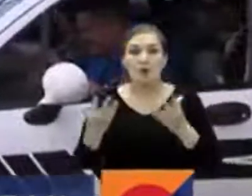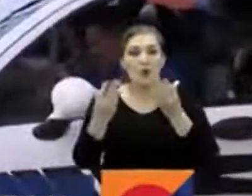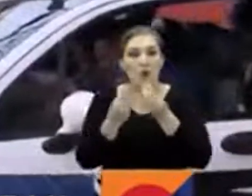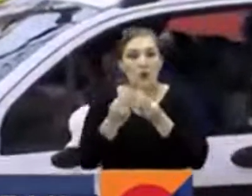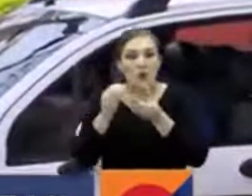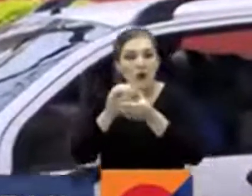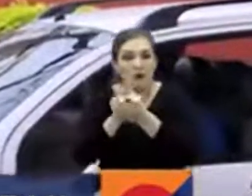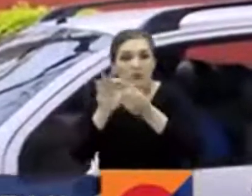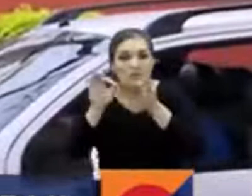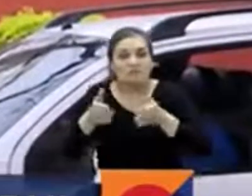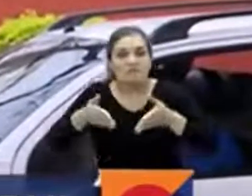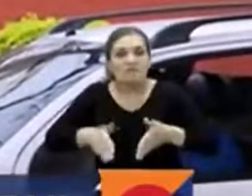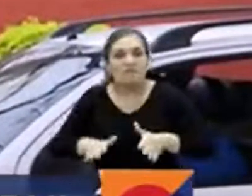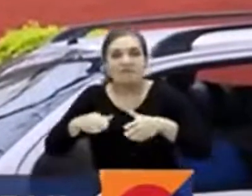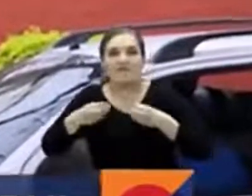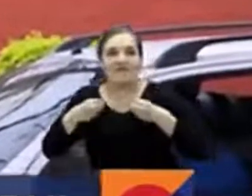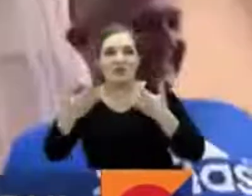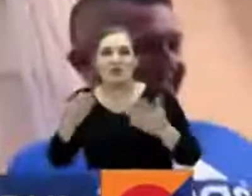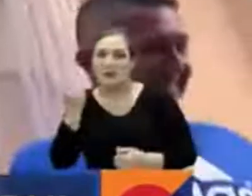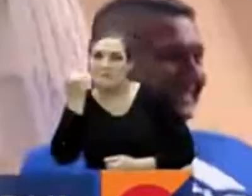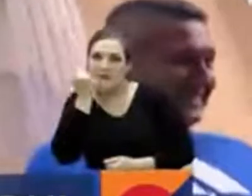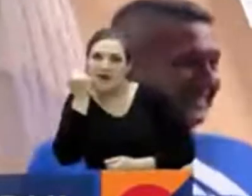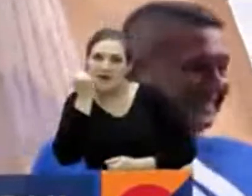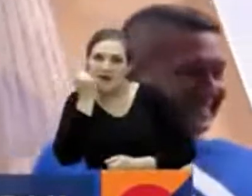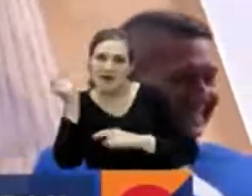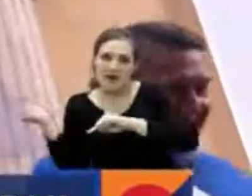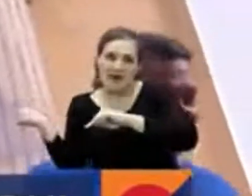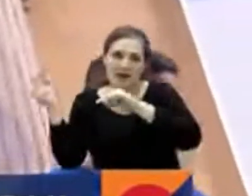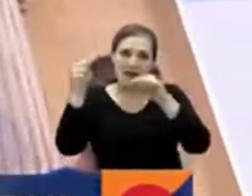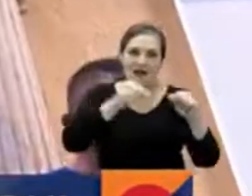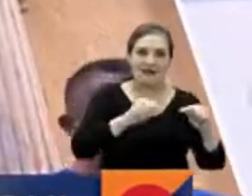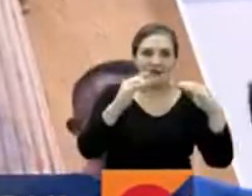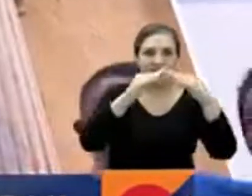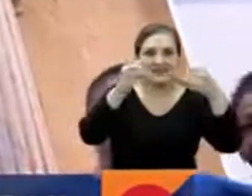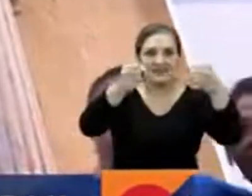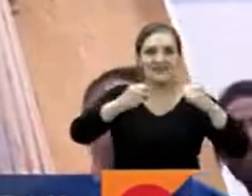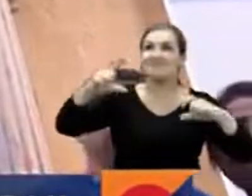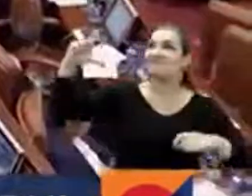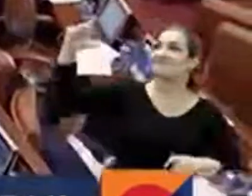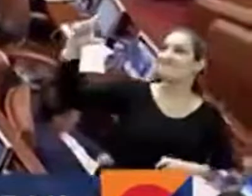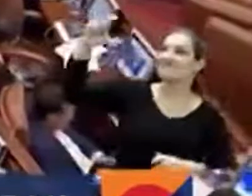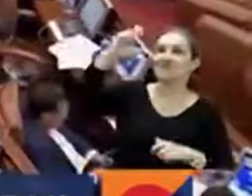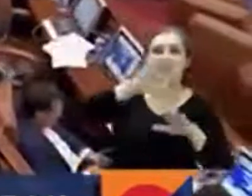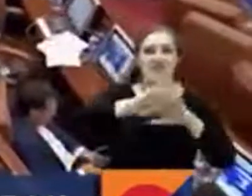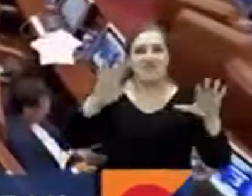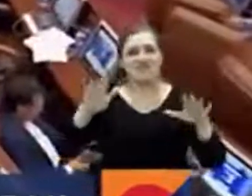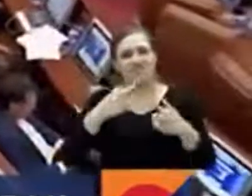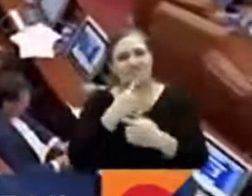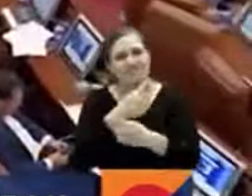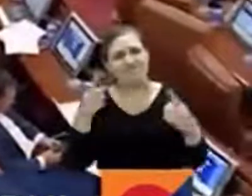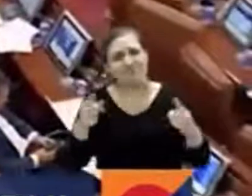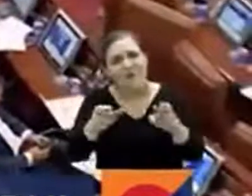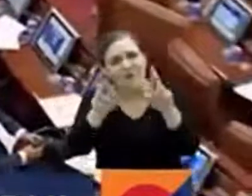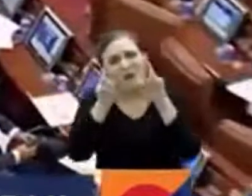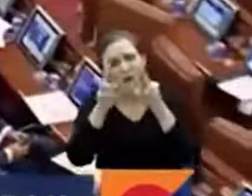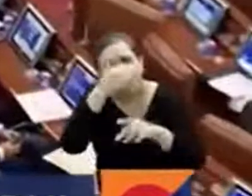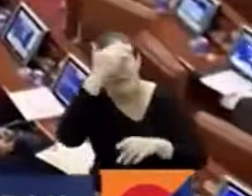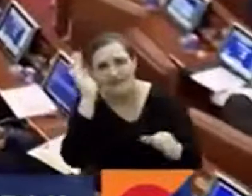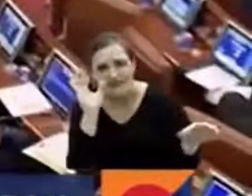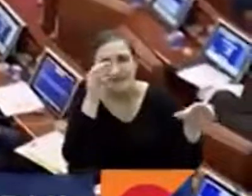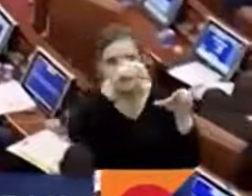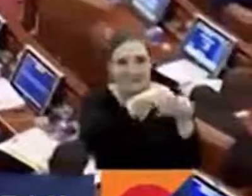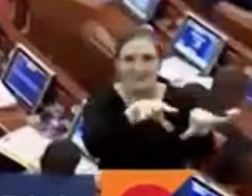desde Barrancabermeja a Bucaramanga solo para tomarse una foto en la sede de campaña. Piden que ocupe la curul en el Senado